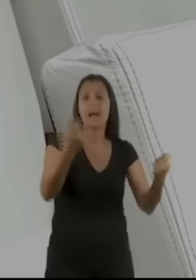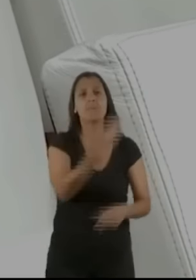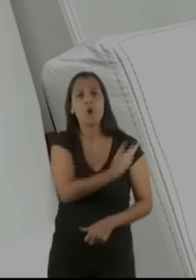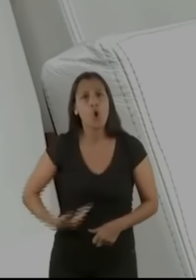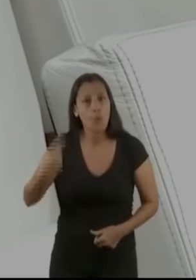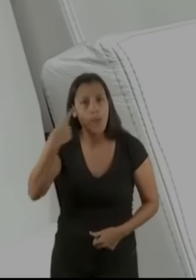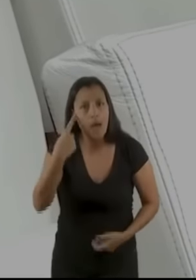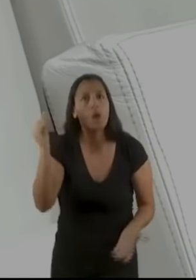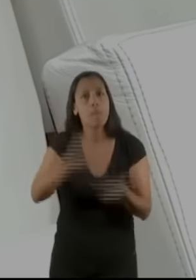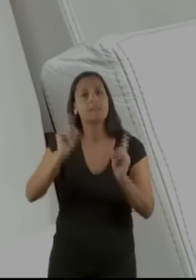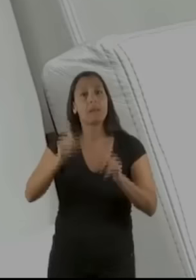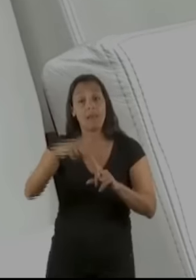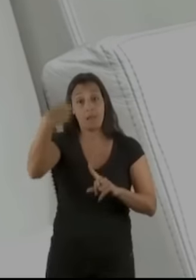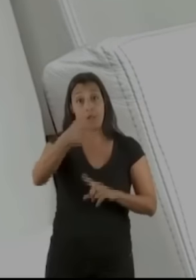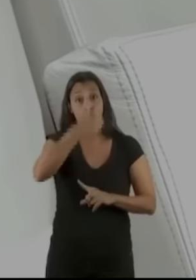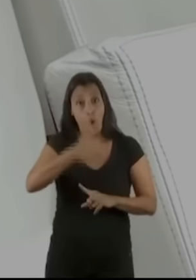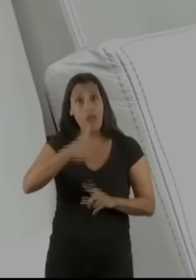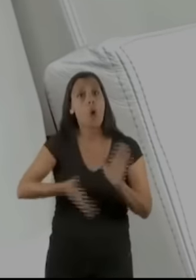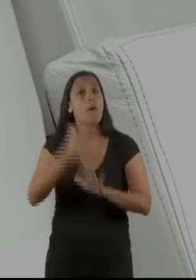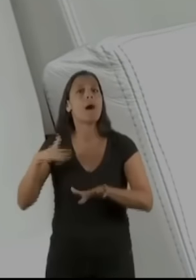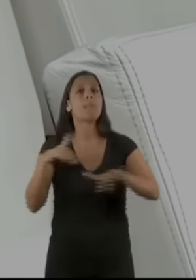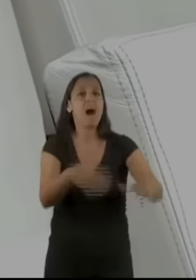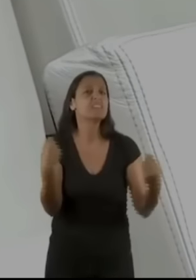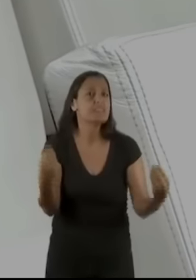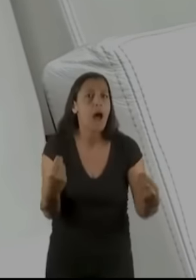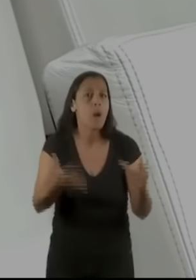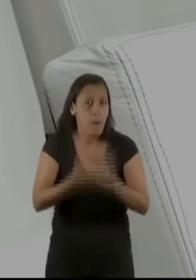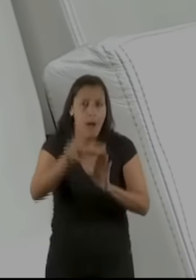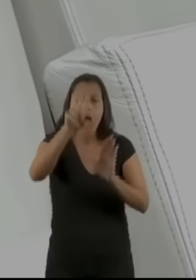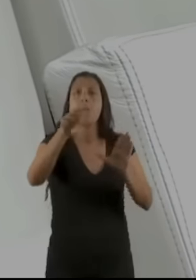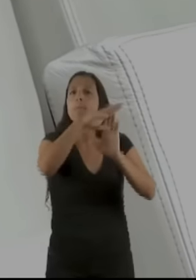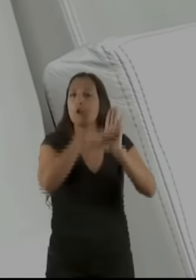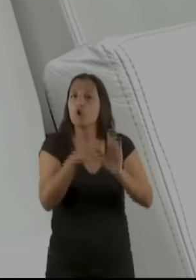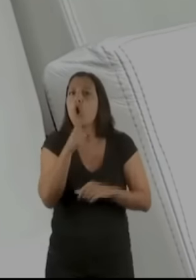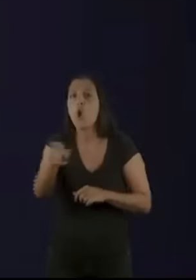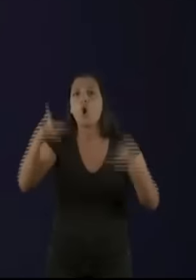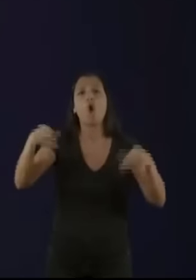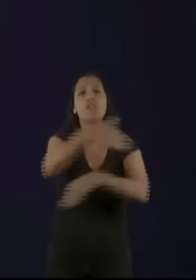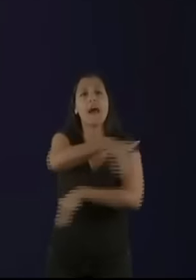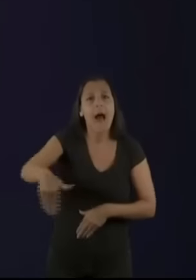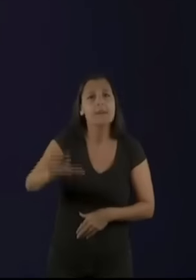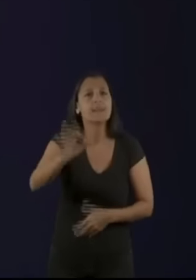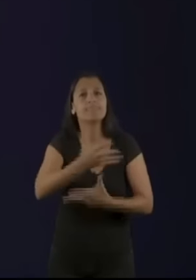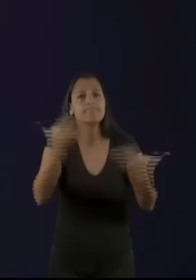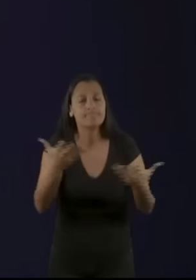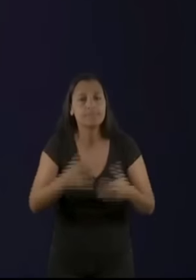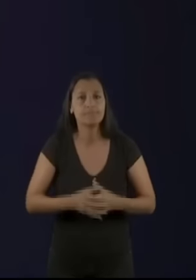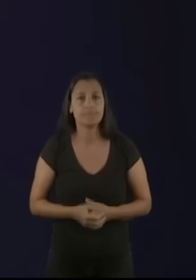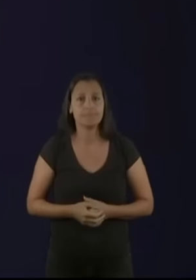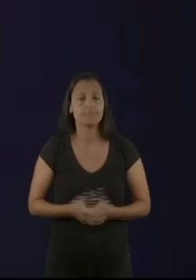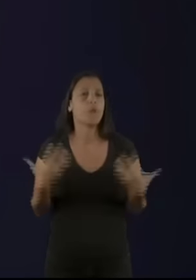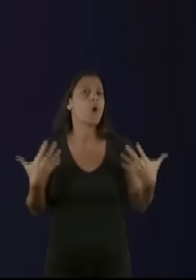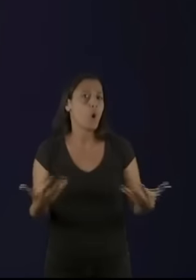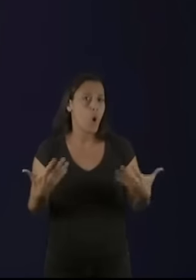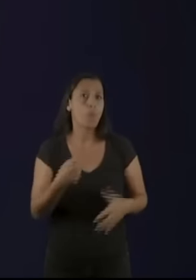expectativas para la marcha del domingo si se va a aplicar el protocolo anticortes Gracias bueno Por